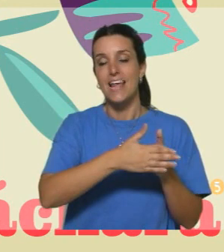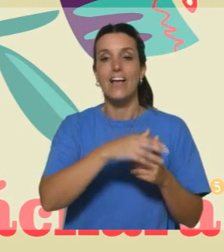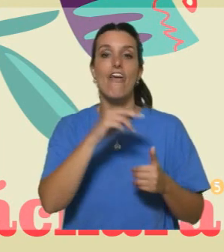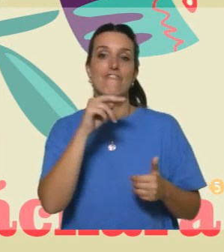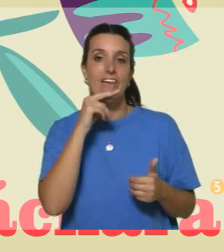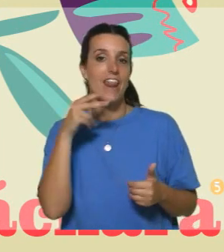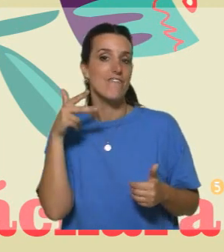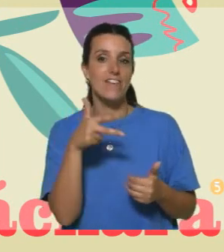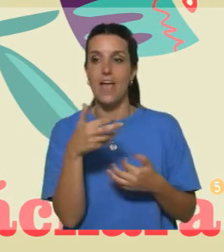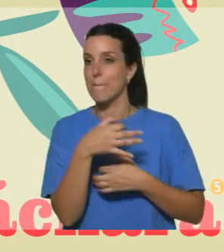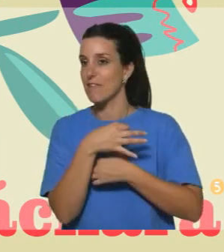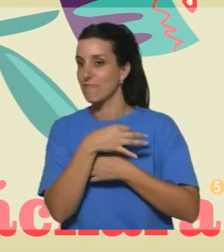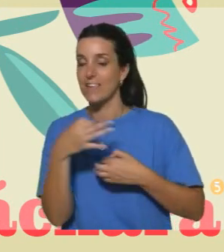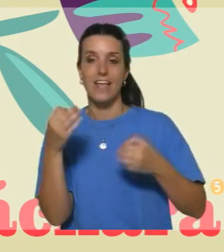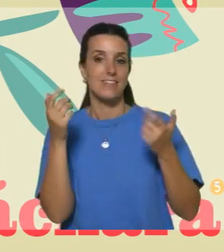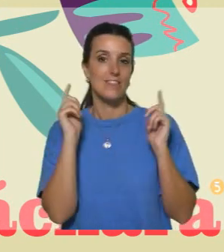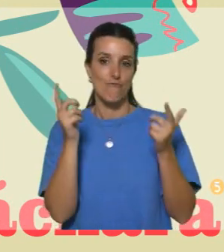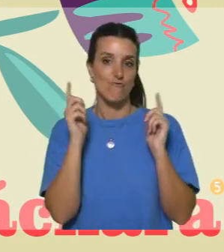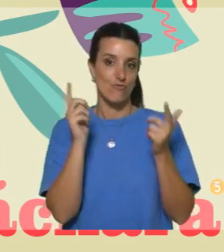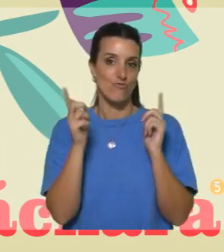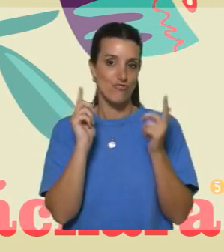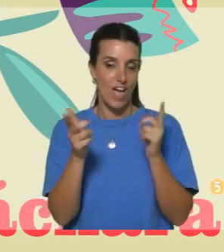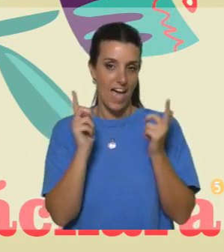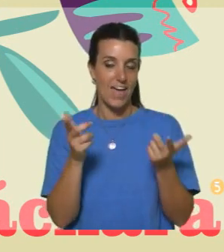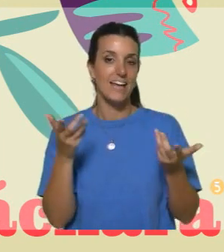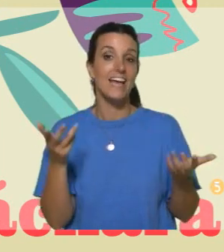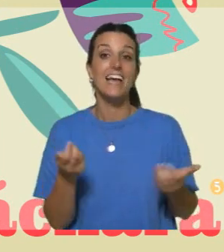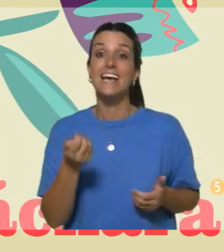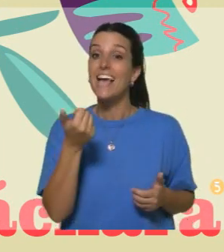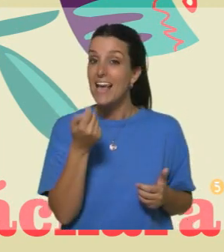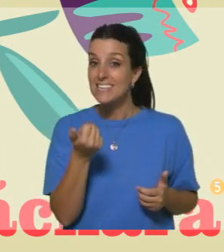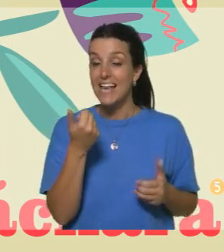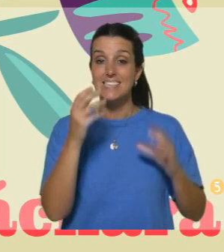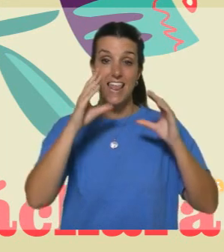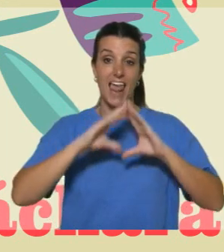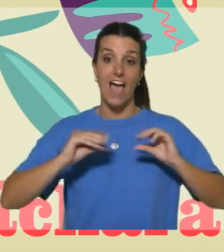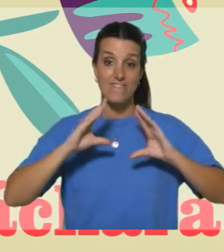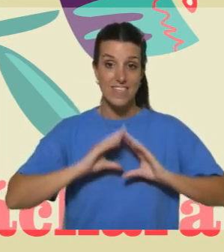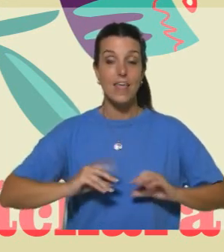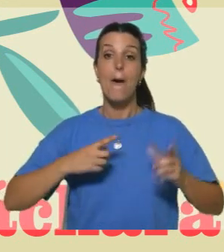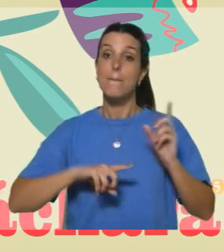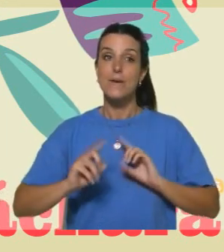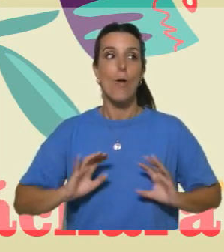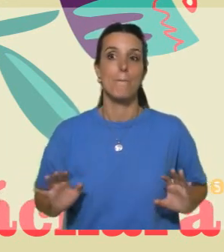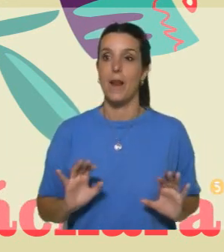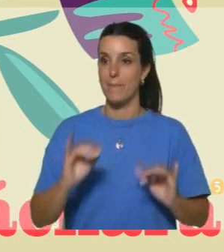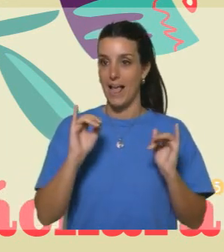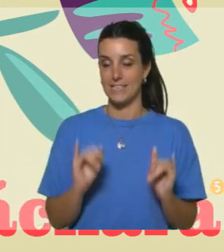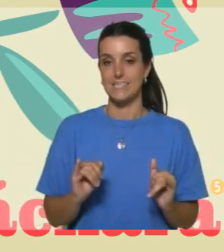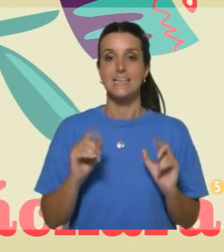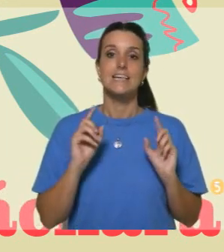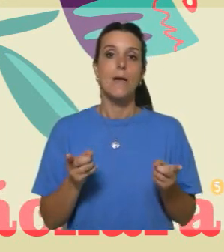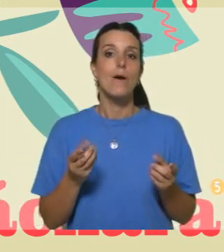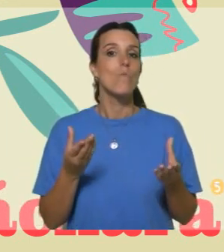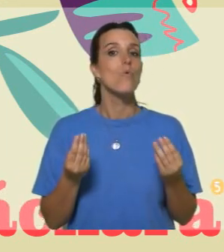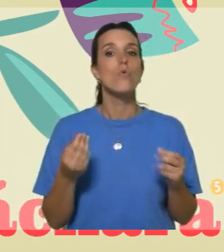una fecha ideal para disfrutar y celebrar. Casi en Navidad, pero... Una previa a la Navidad hacemos, Griselda. Y hay